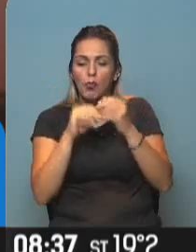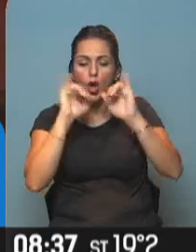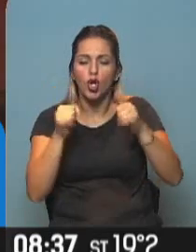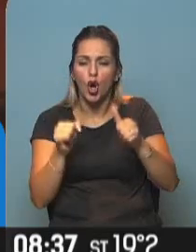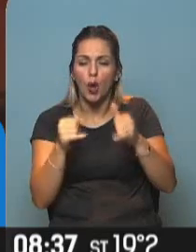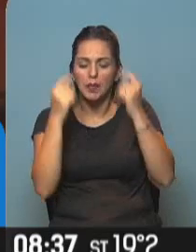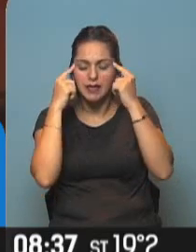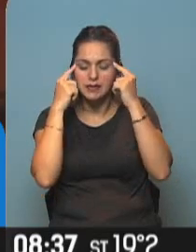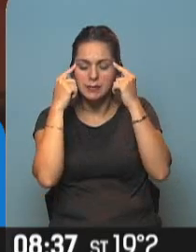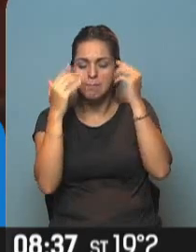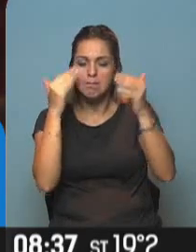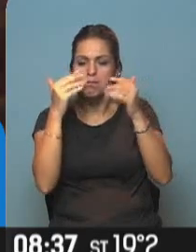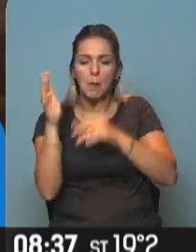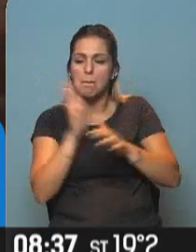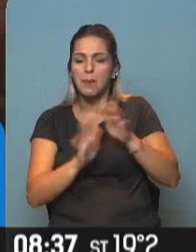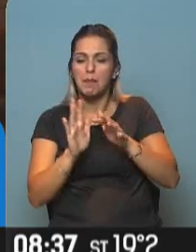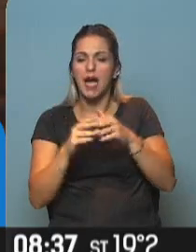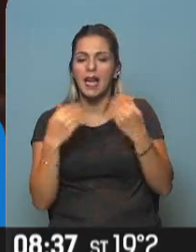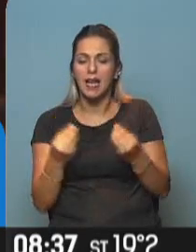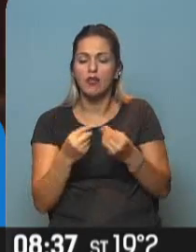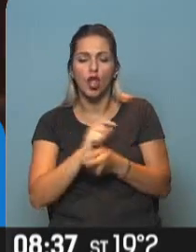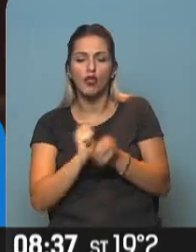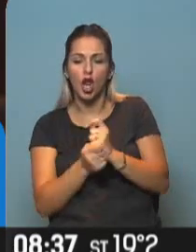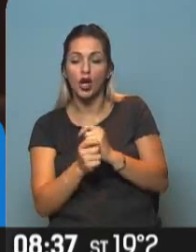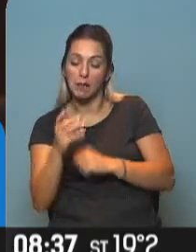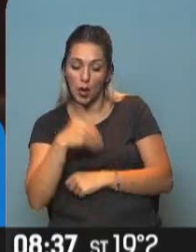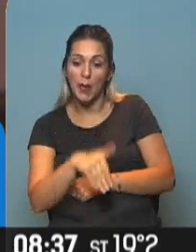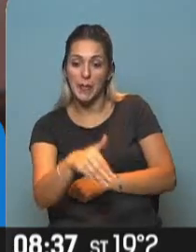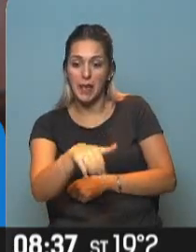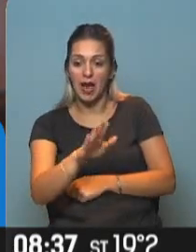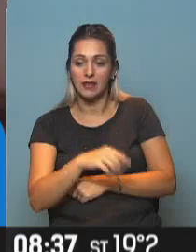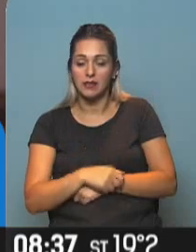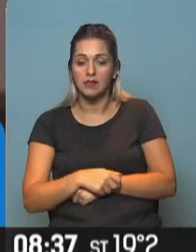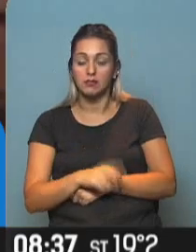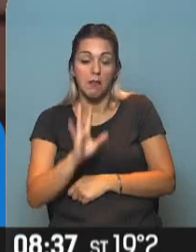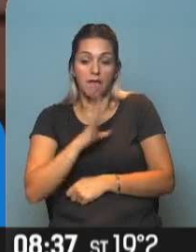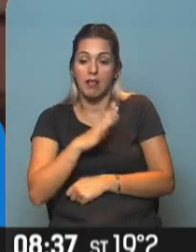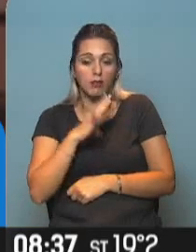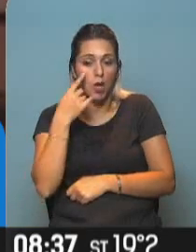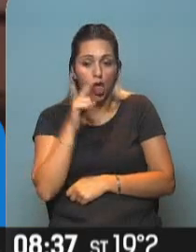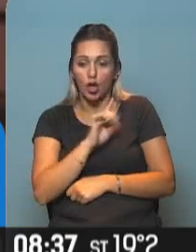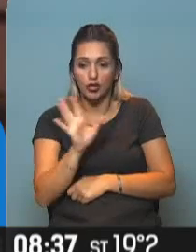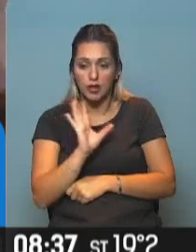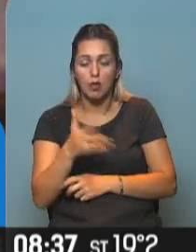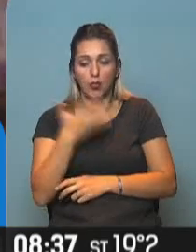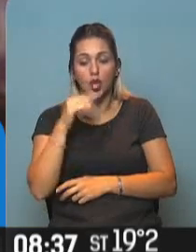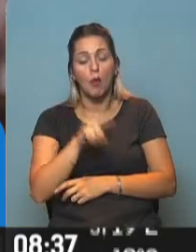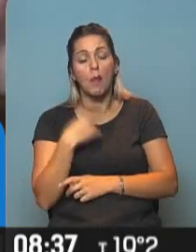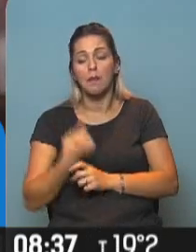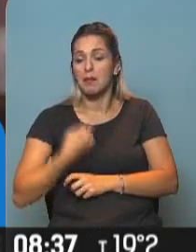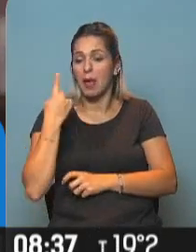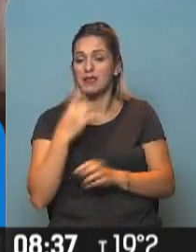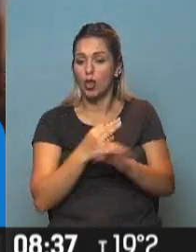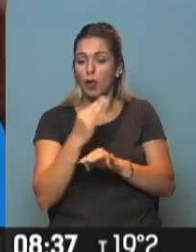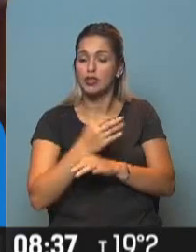preparados y a la altura de la demanda de los cambios que van a venir no los conocemos mucho por primera vez educación está